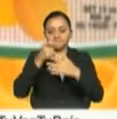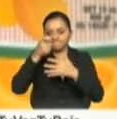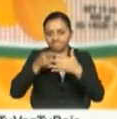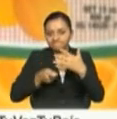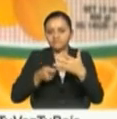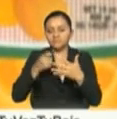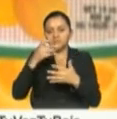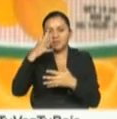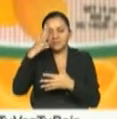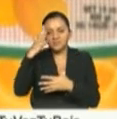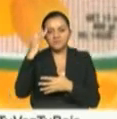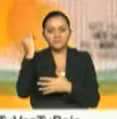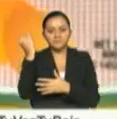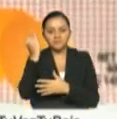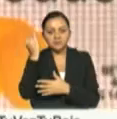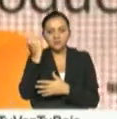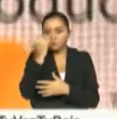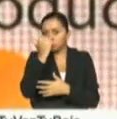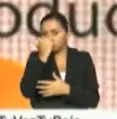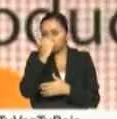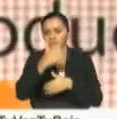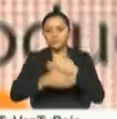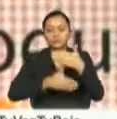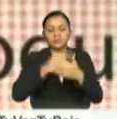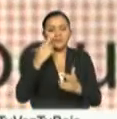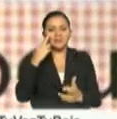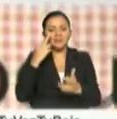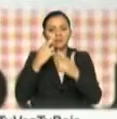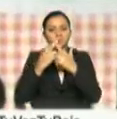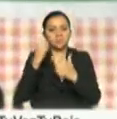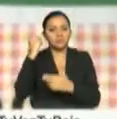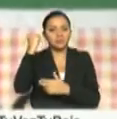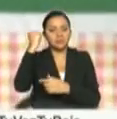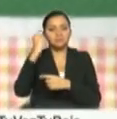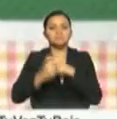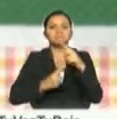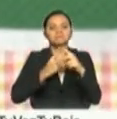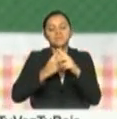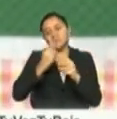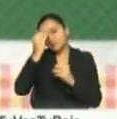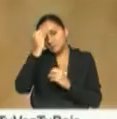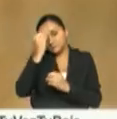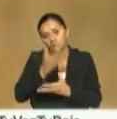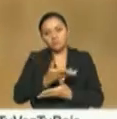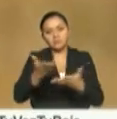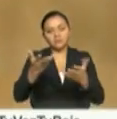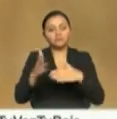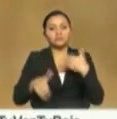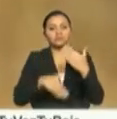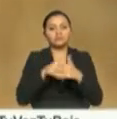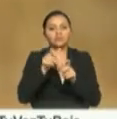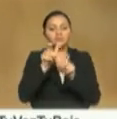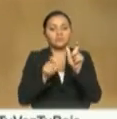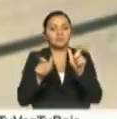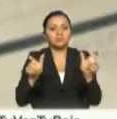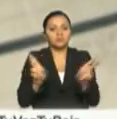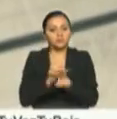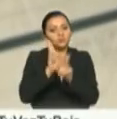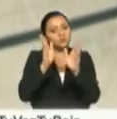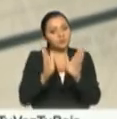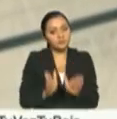de alimentos procesados, que parte del reconocimiento del derecho a la información que deben tener los